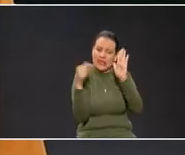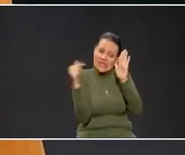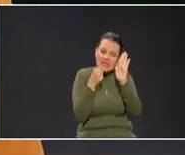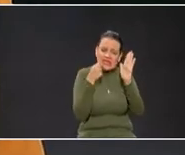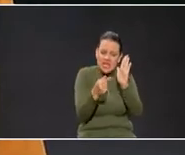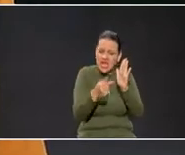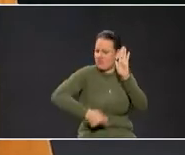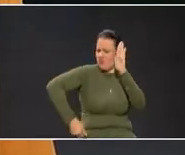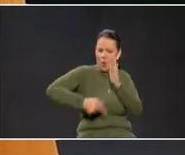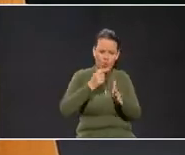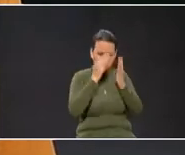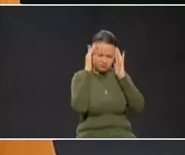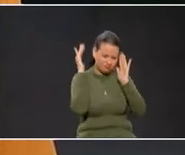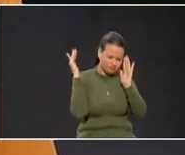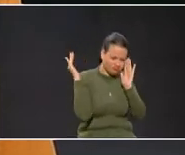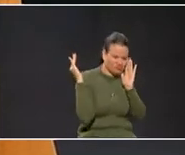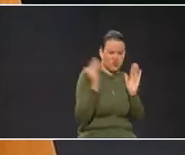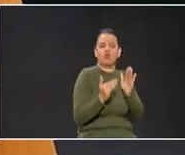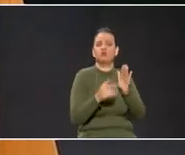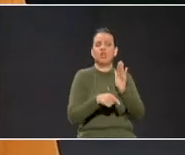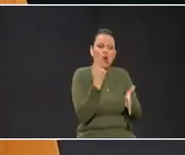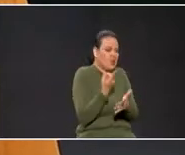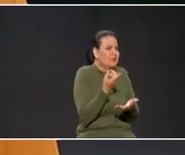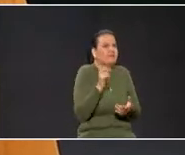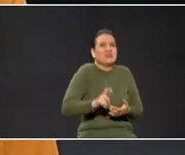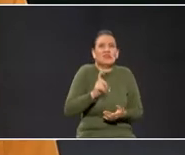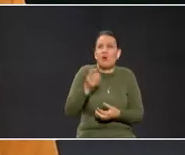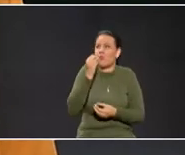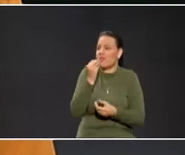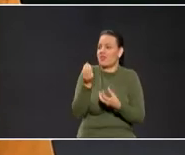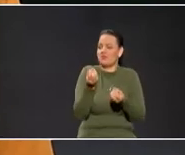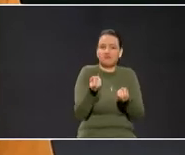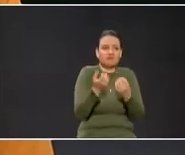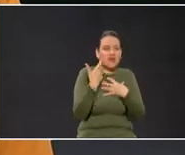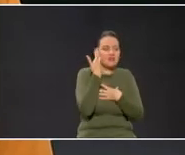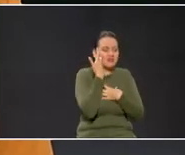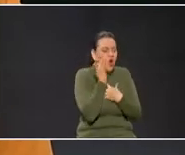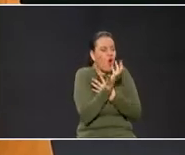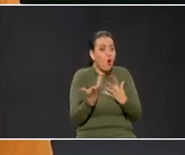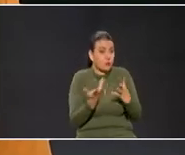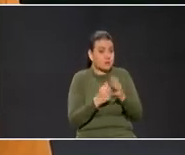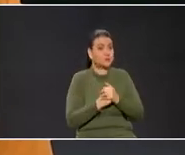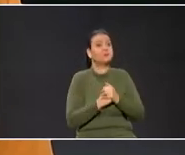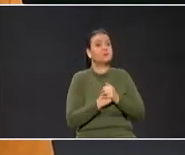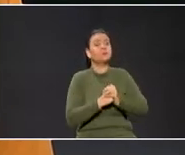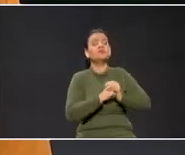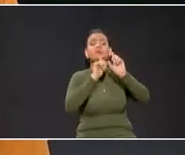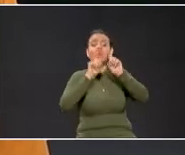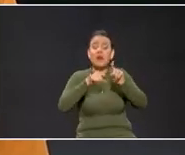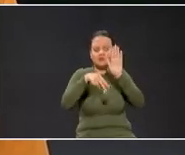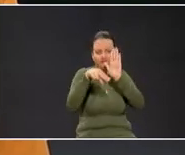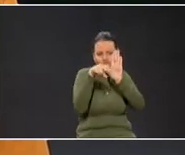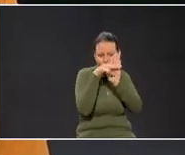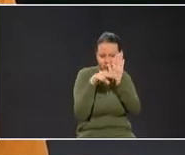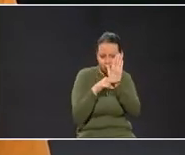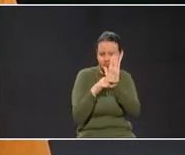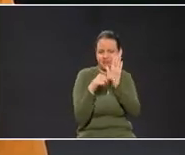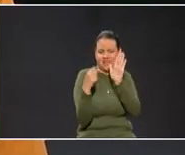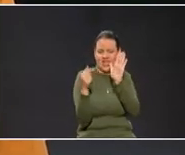necesidades inmediatas una política de reacción de reintegración social y económica